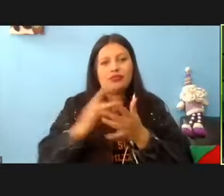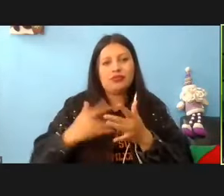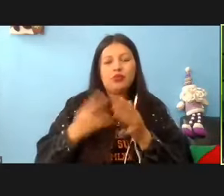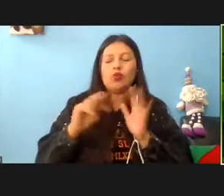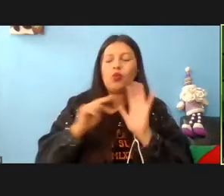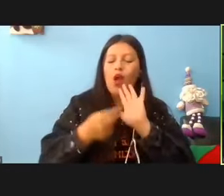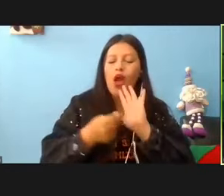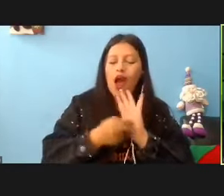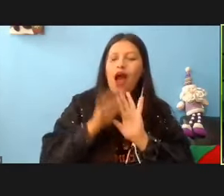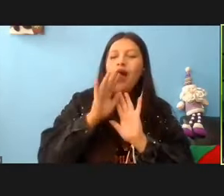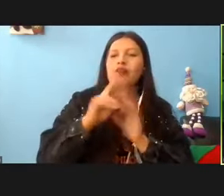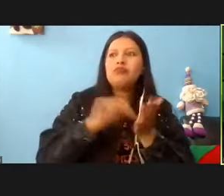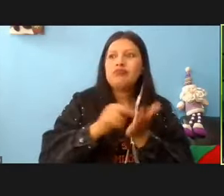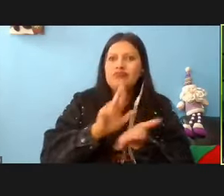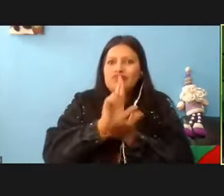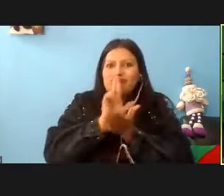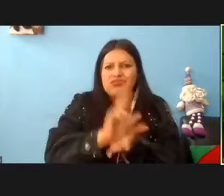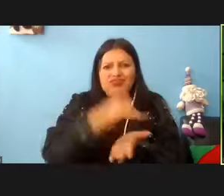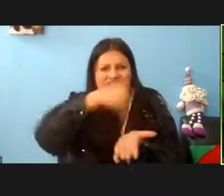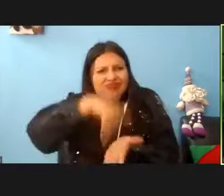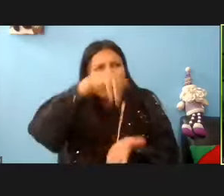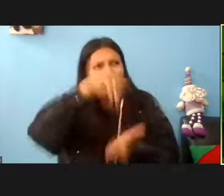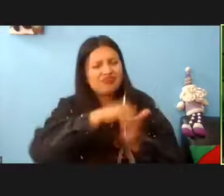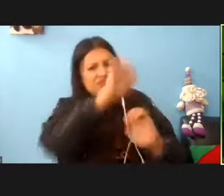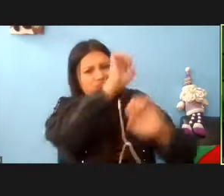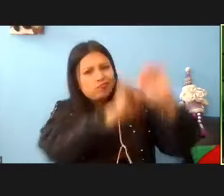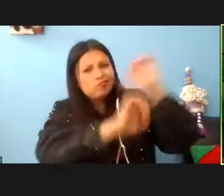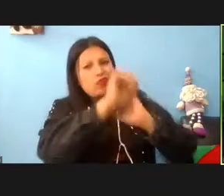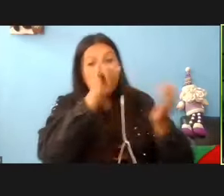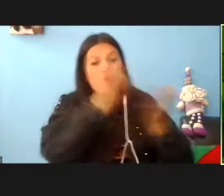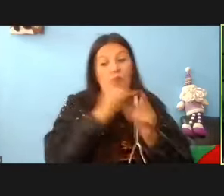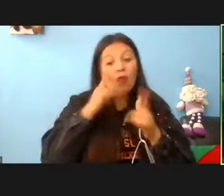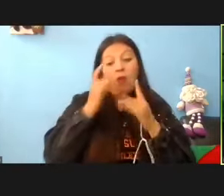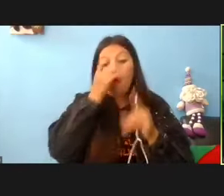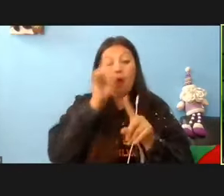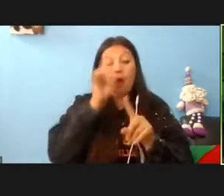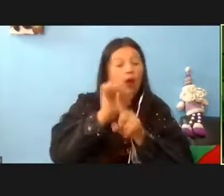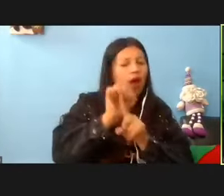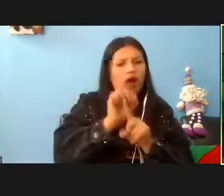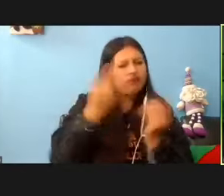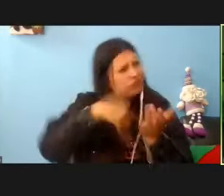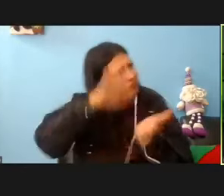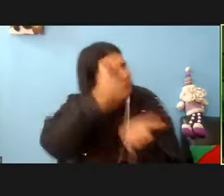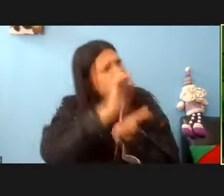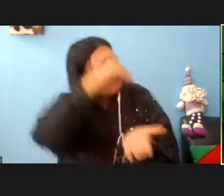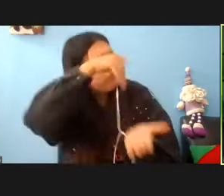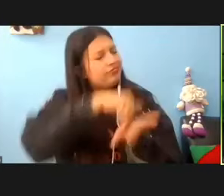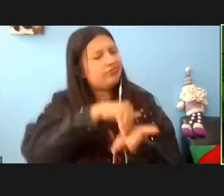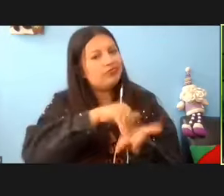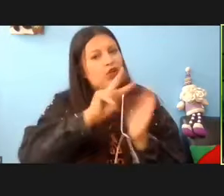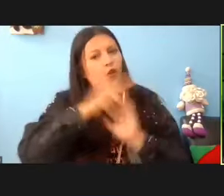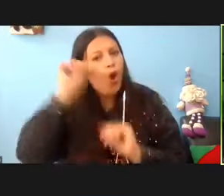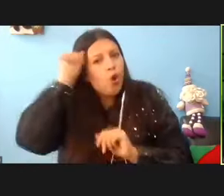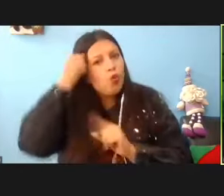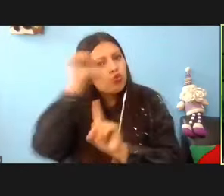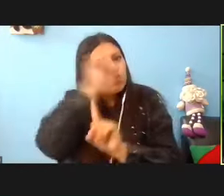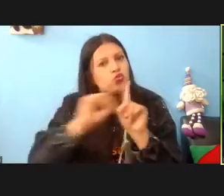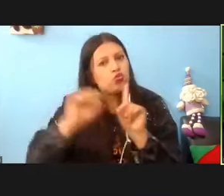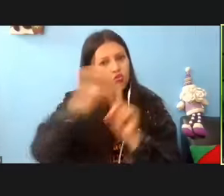como estas resistencias frente a esta hegemonía, digamos, del recuerdo social en la